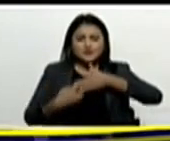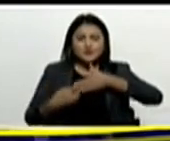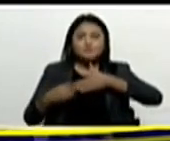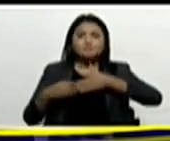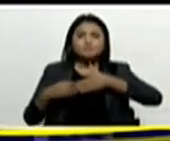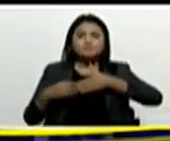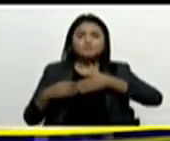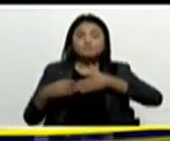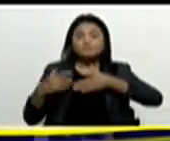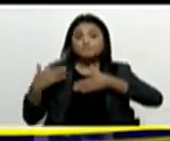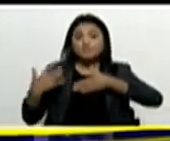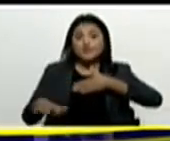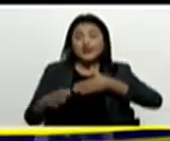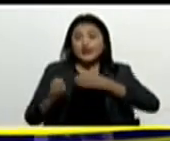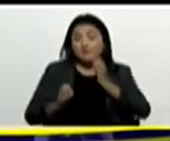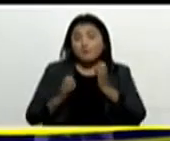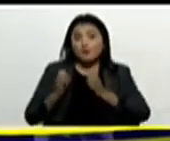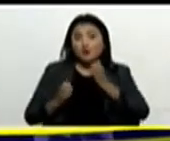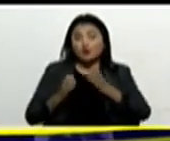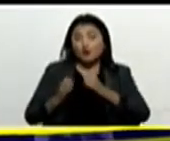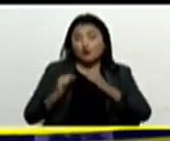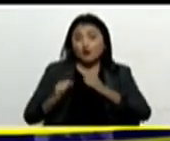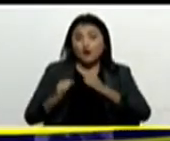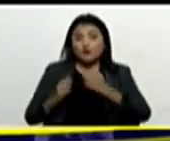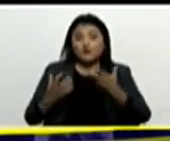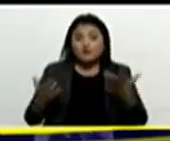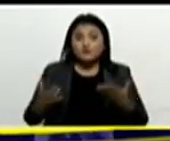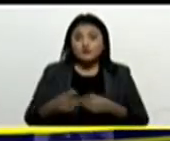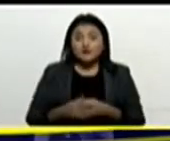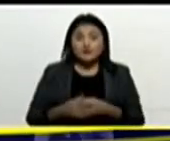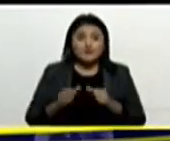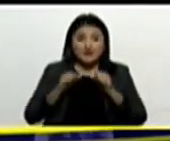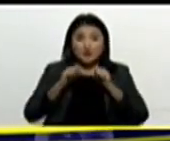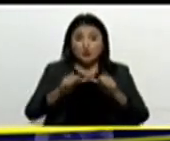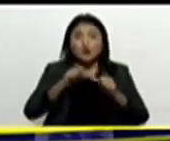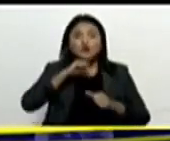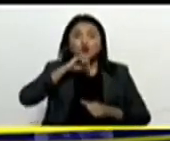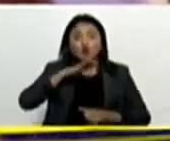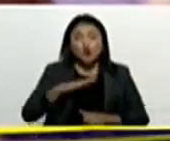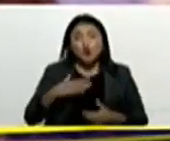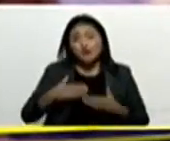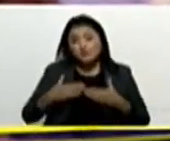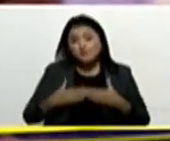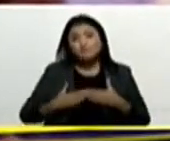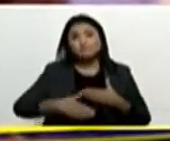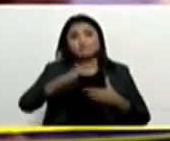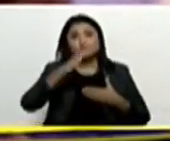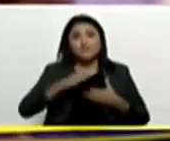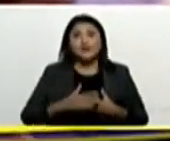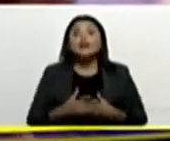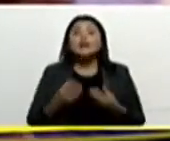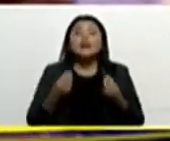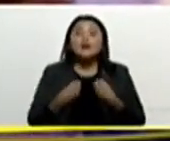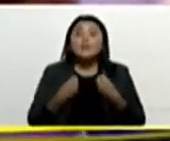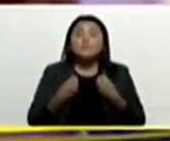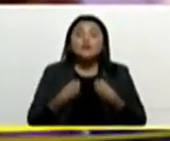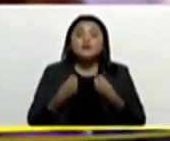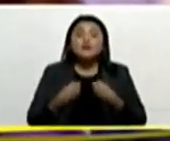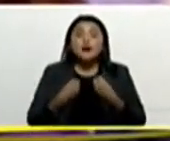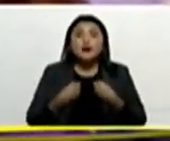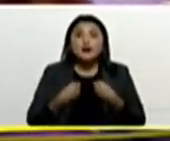momentos de emoción intensa y de trascendencia histórica de la vida y obra